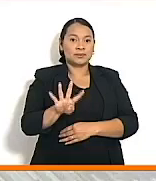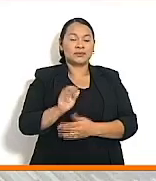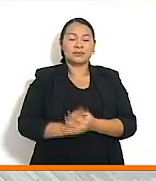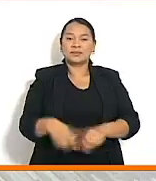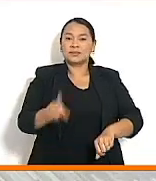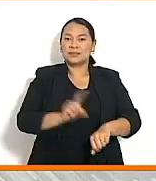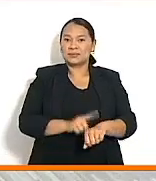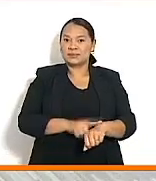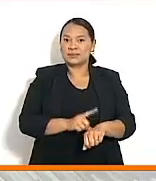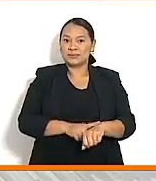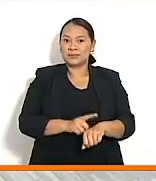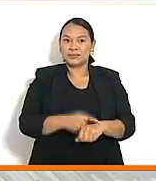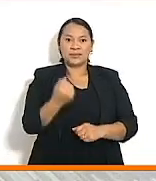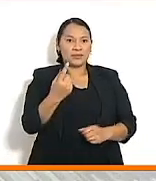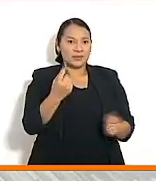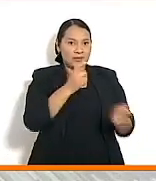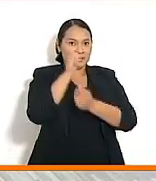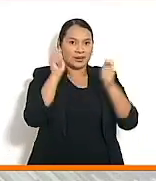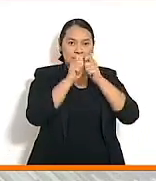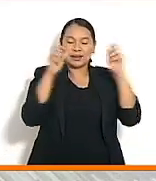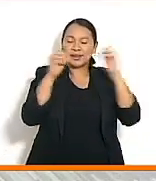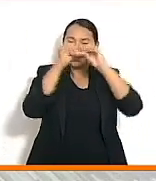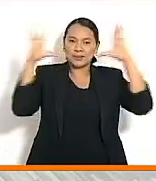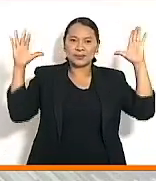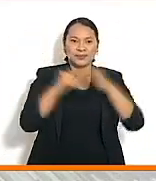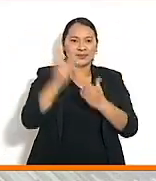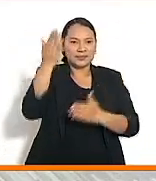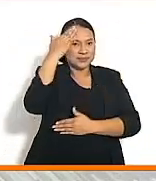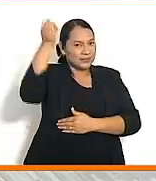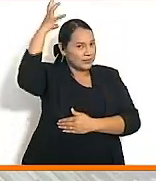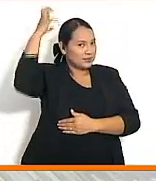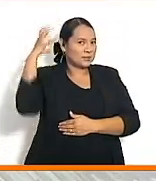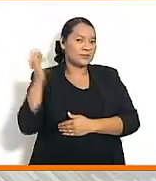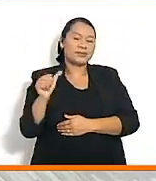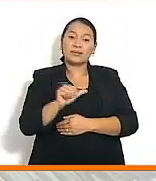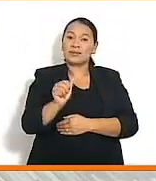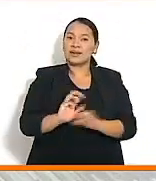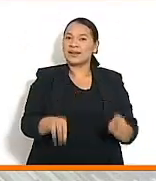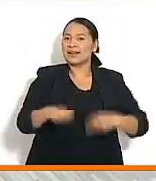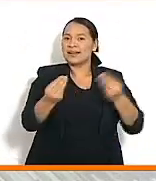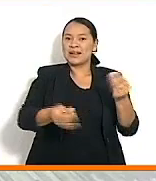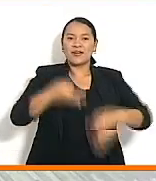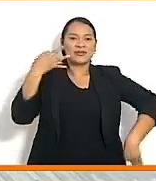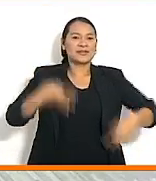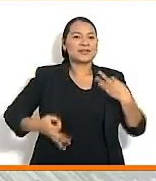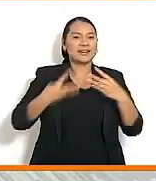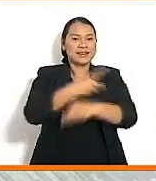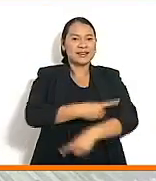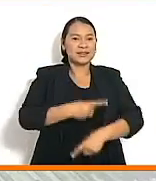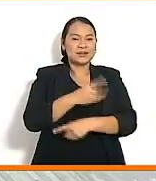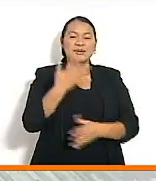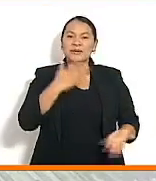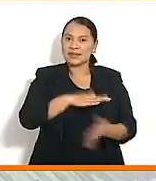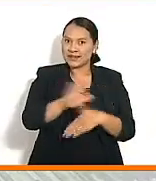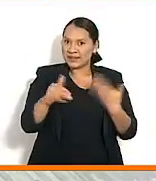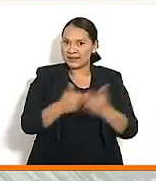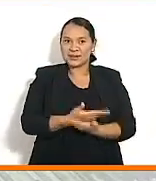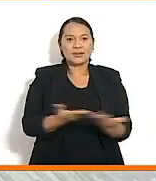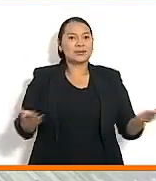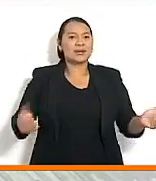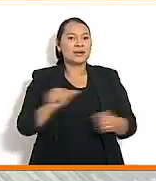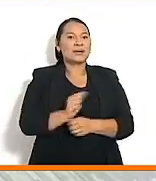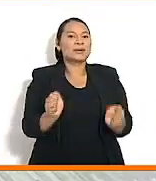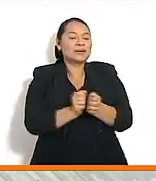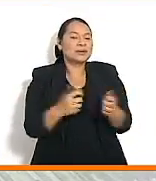El reloj marca las 11 en punto de la mañana. Te saluda Charlyn Walter y te llevamos la alegría, la diversión y la suerte en compañía de